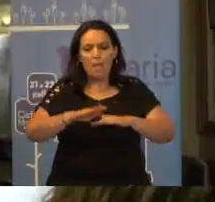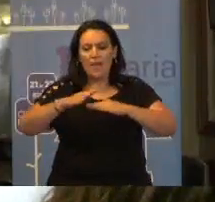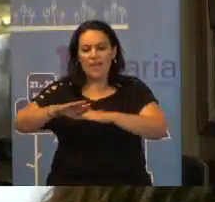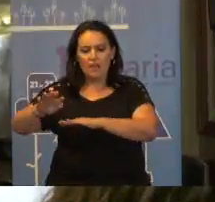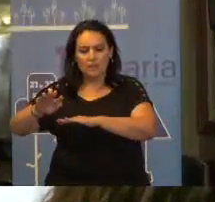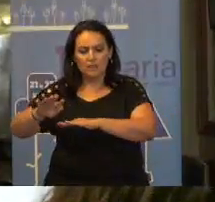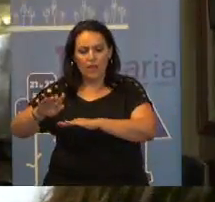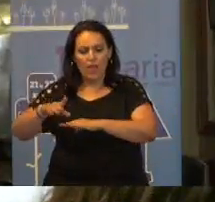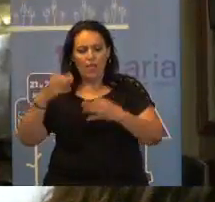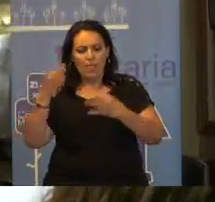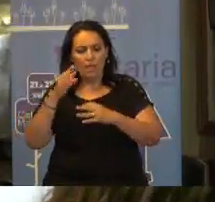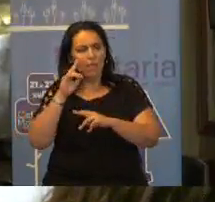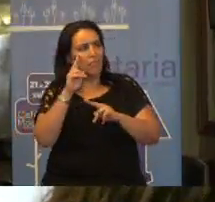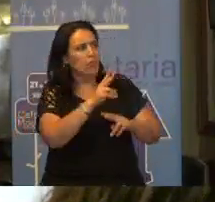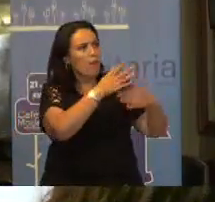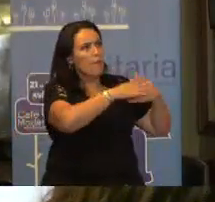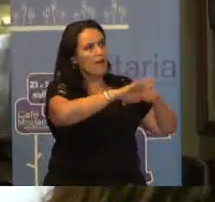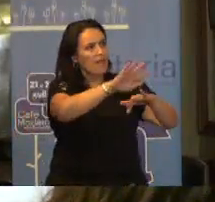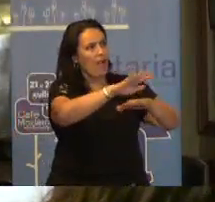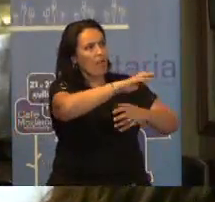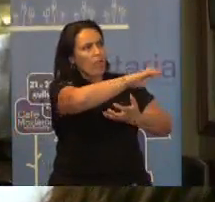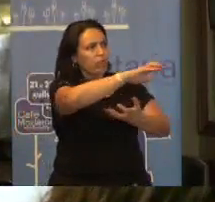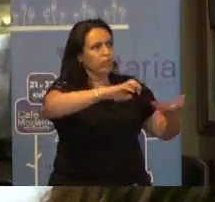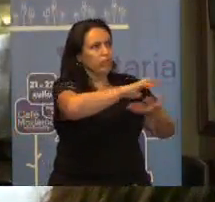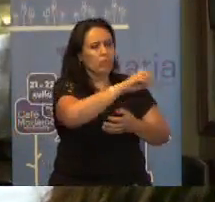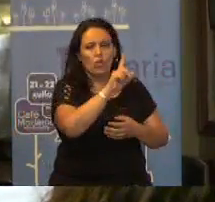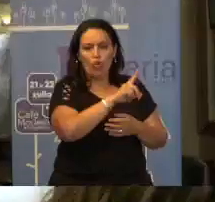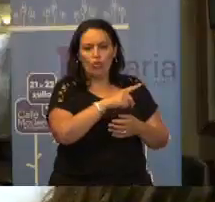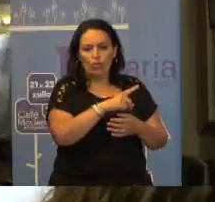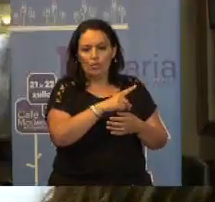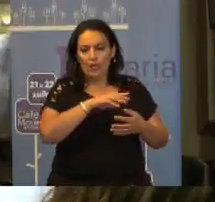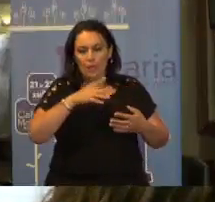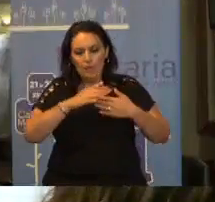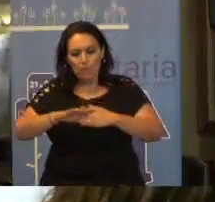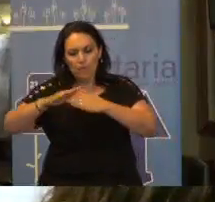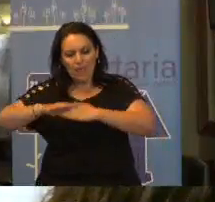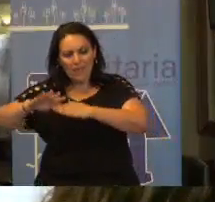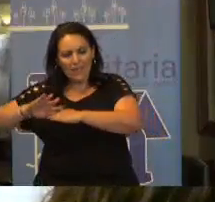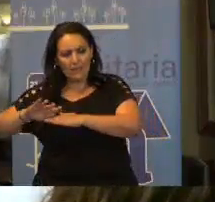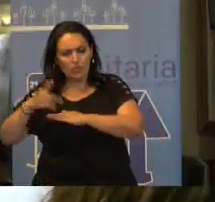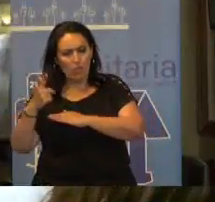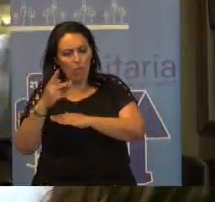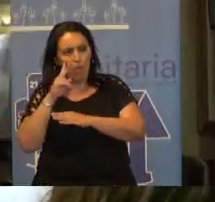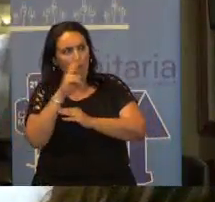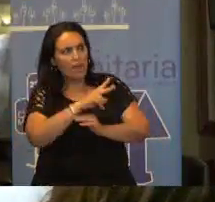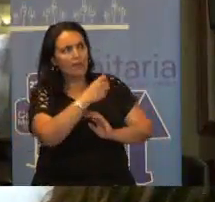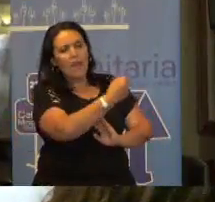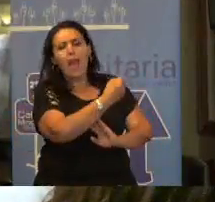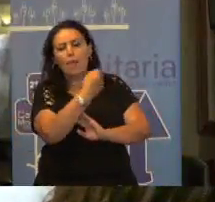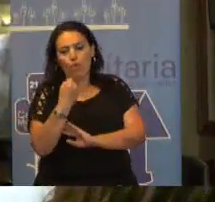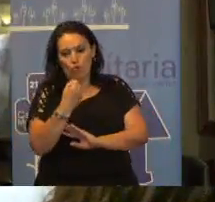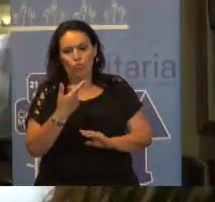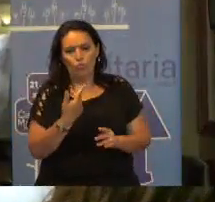ruído, vexan todo o contrario tamén, non? Que o vexan en plano positivo. E iso